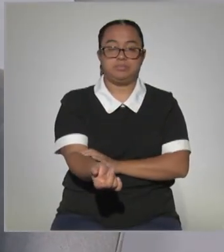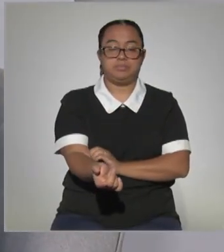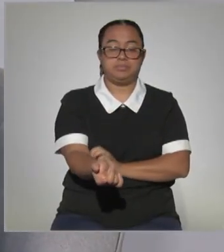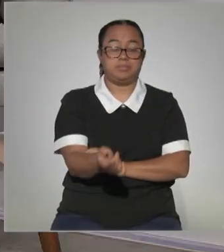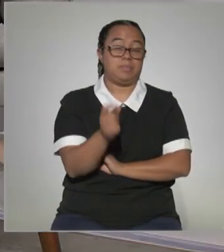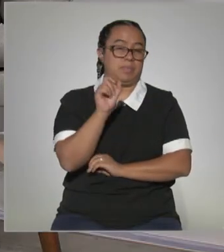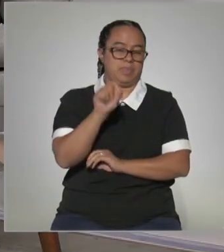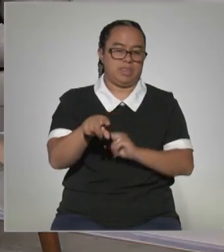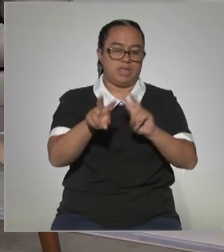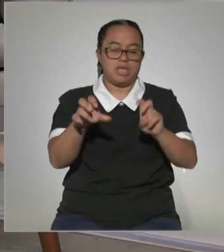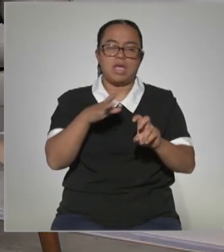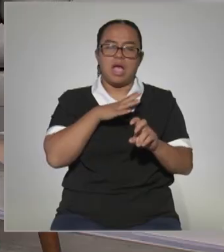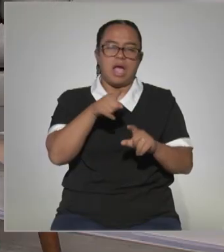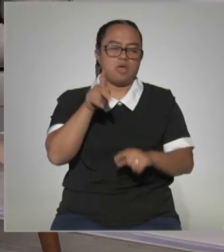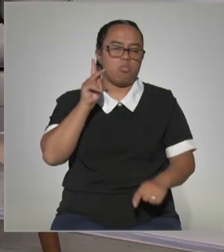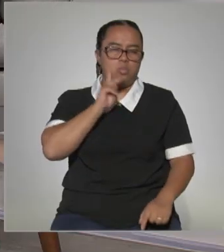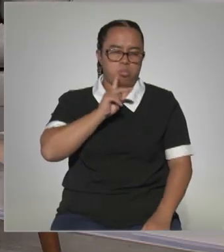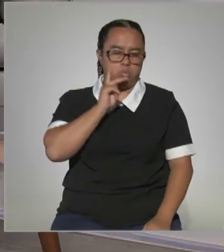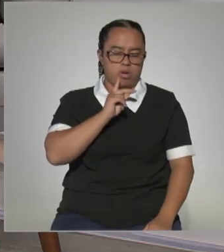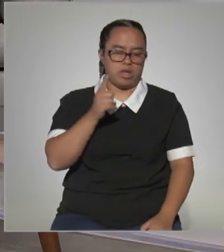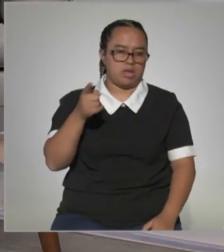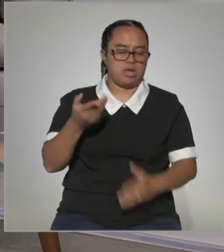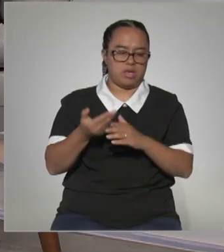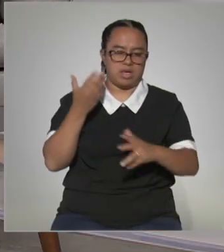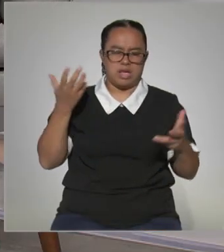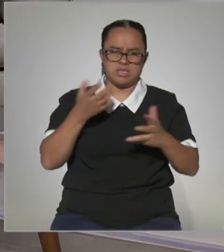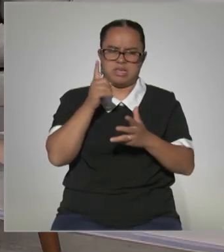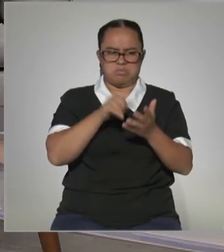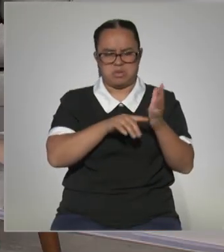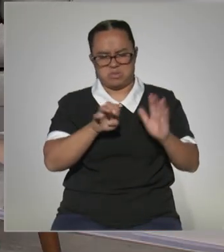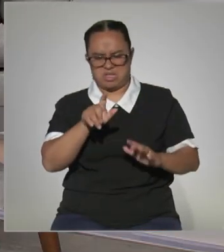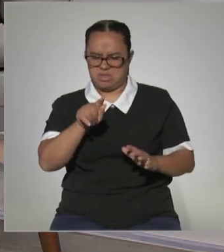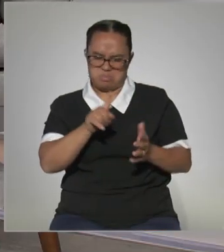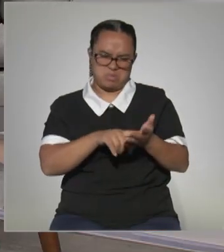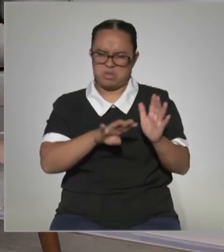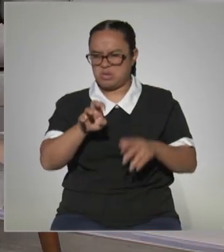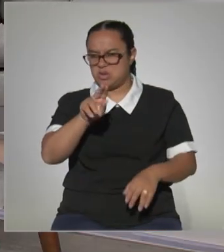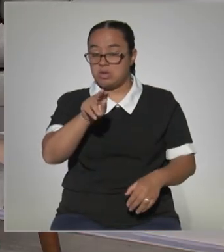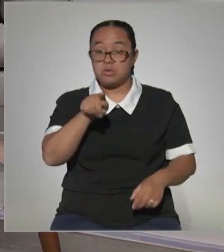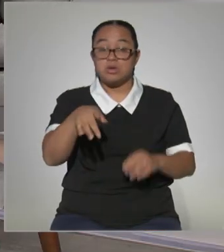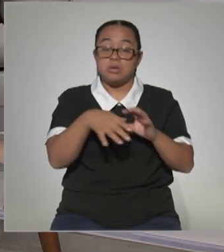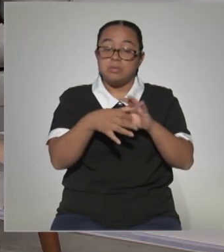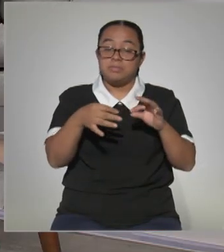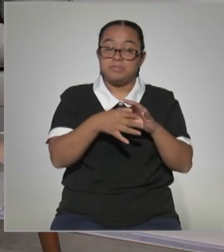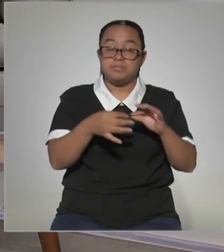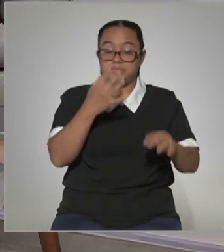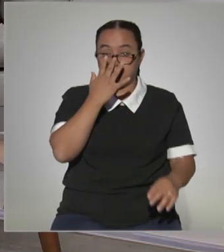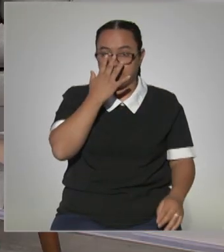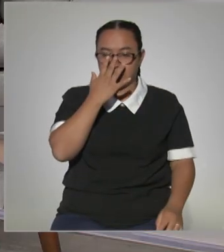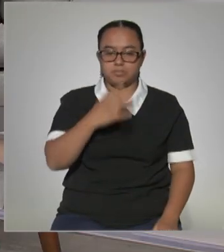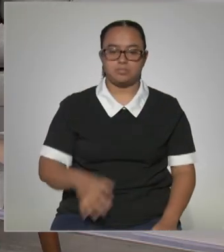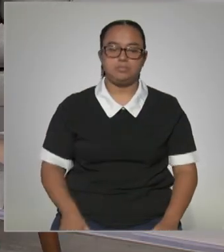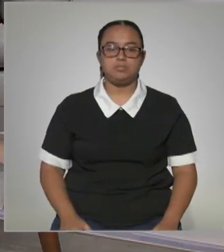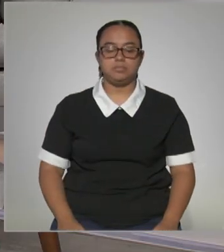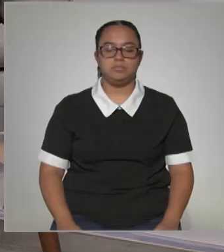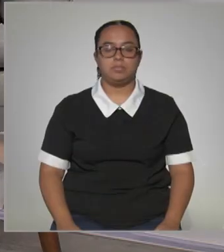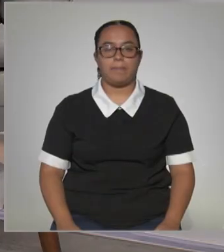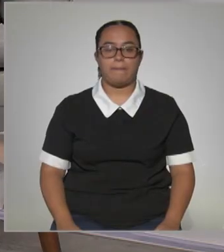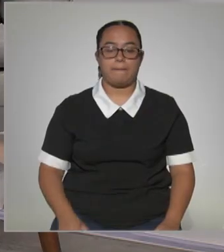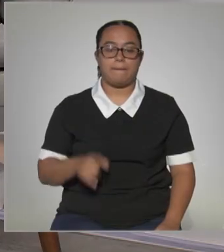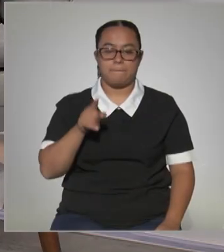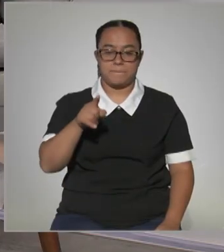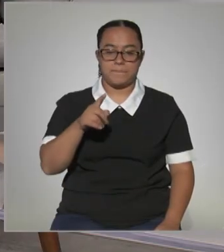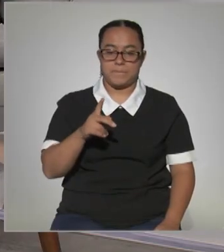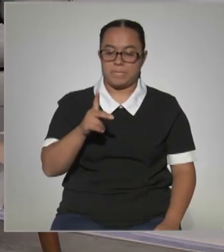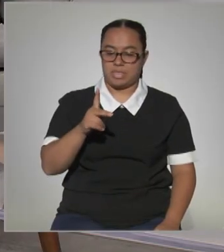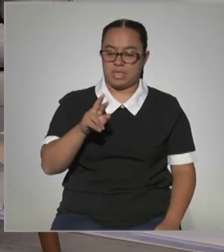experimentos muy importantes que se hicieron desde los 70s, 80s, en el que probaban esto se le llama